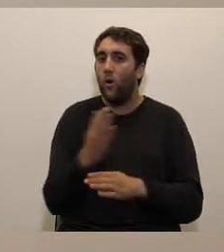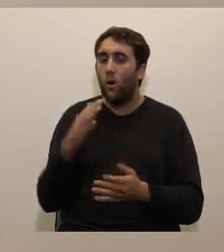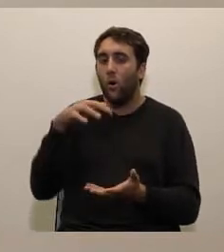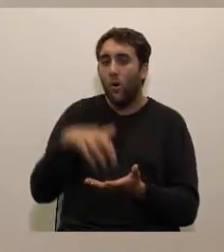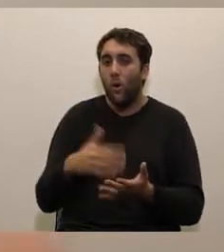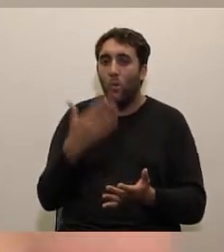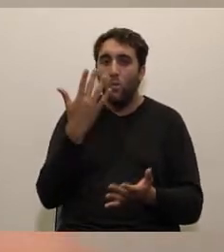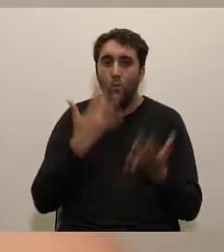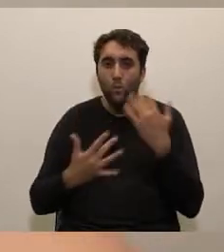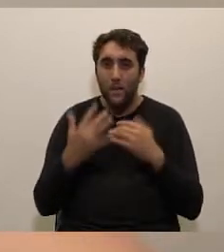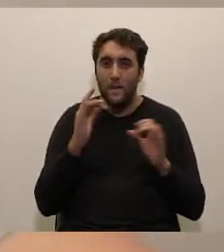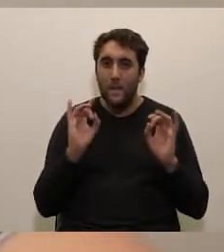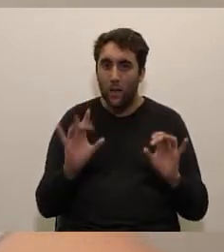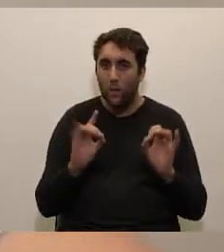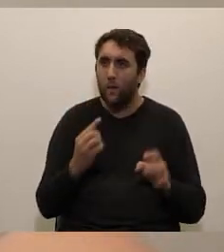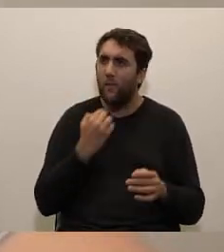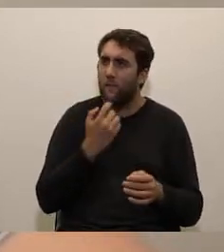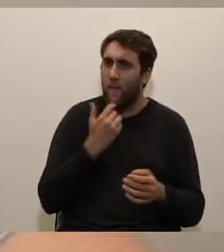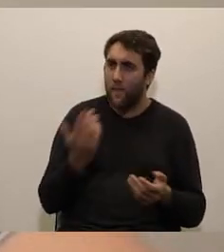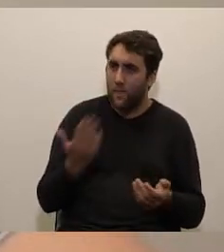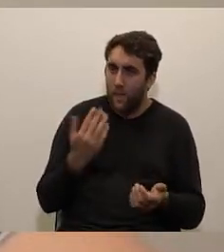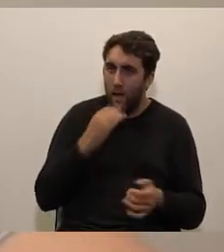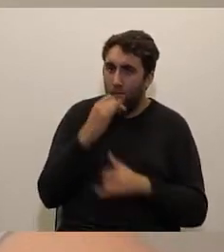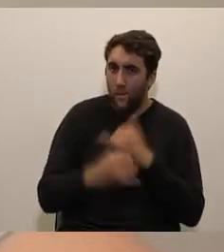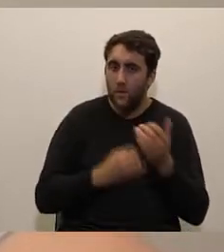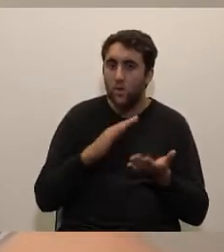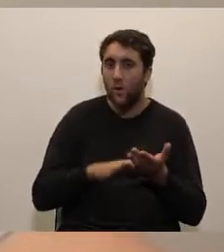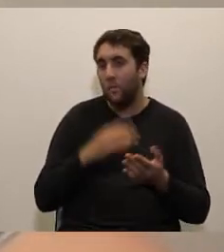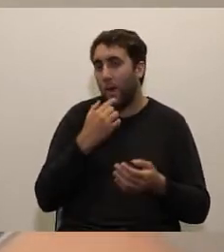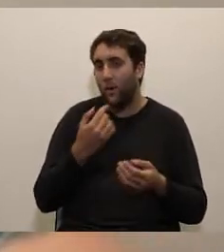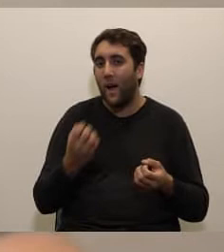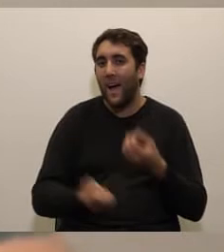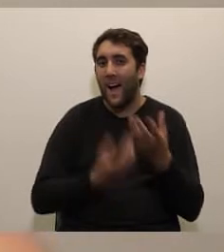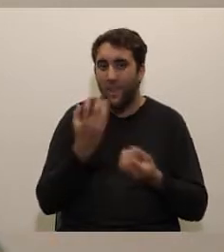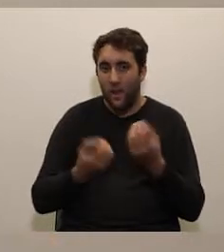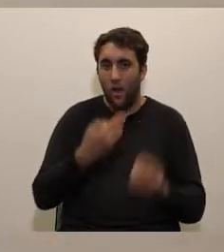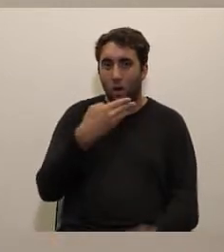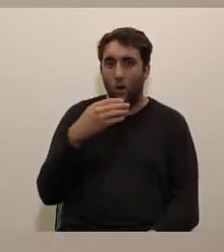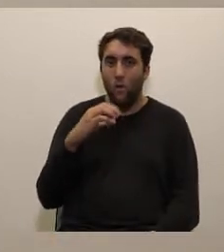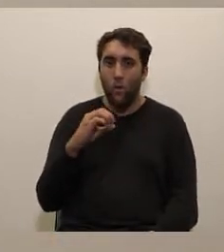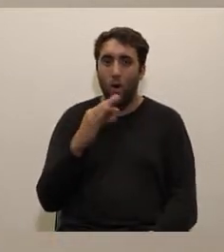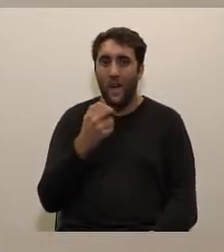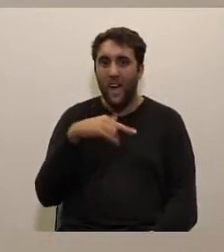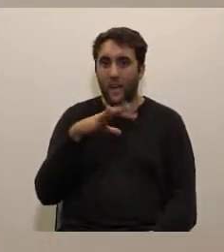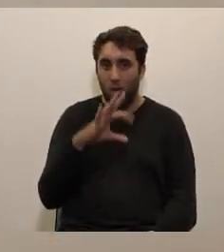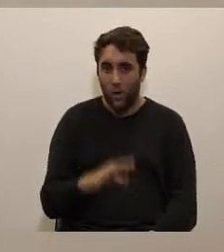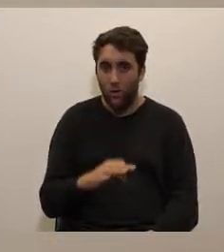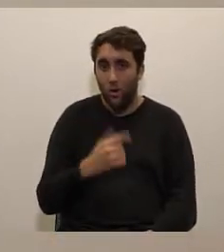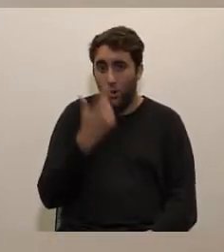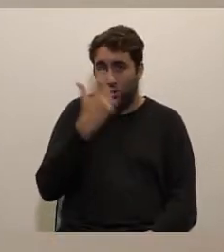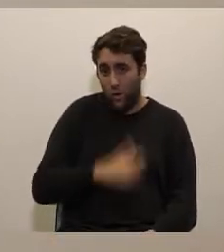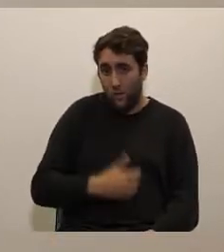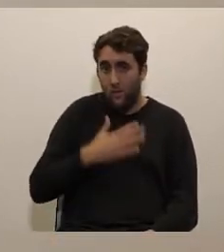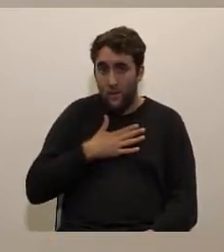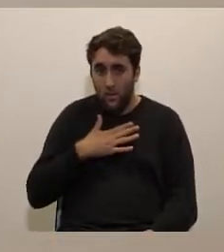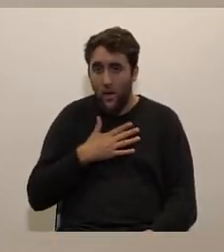pasando, por qué no existen más datos, al Jardín Botánico. Las instituciones y yo como persona no